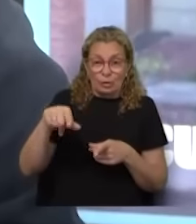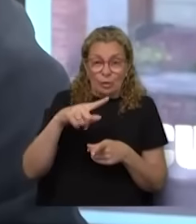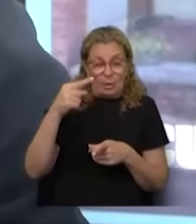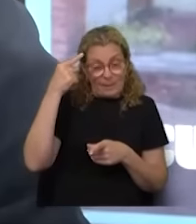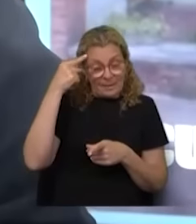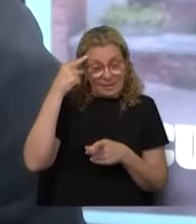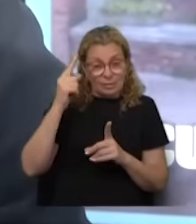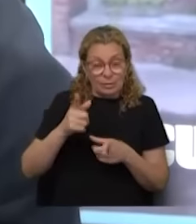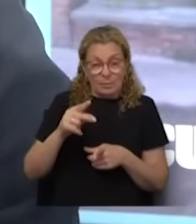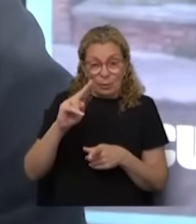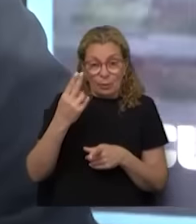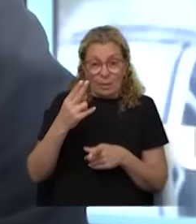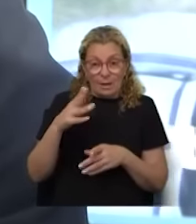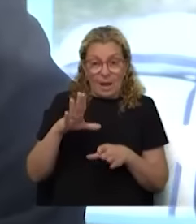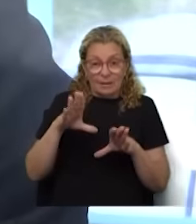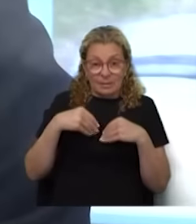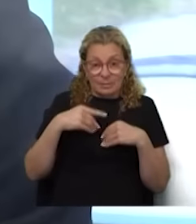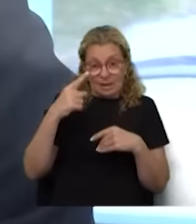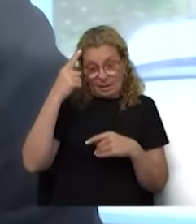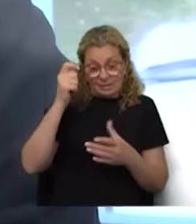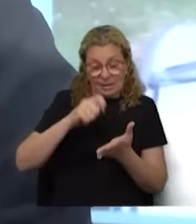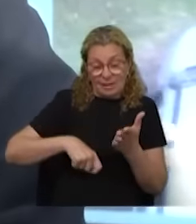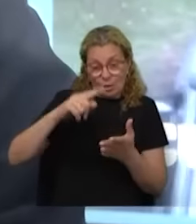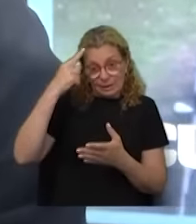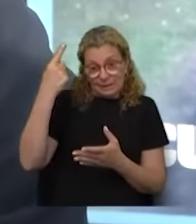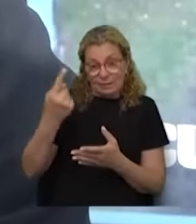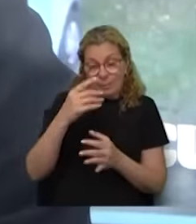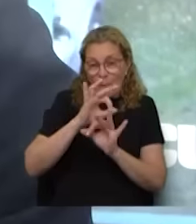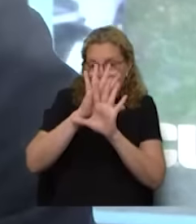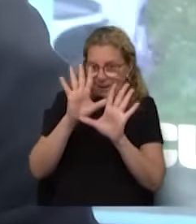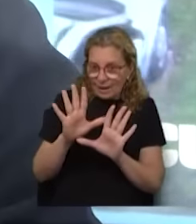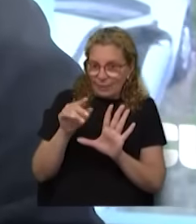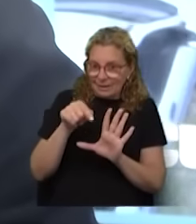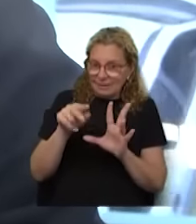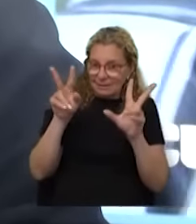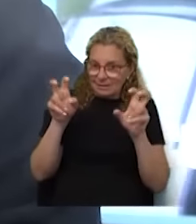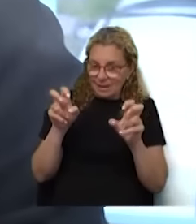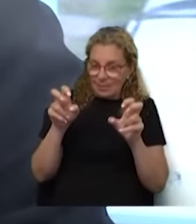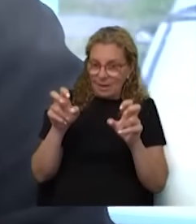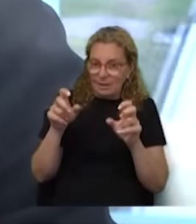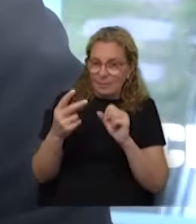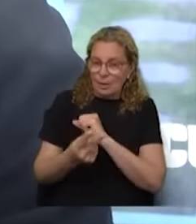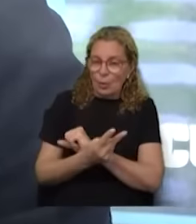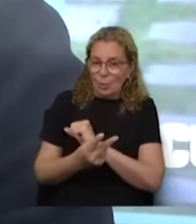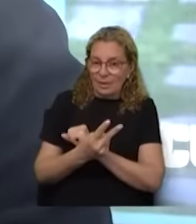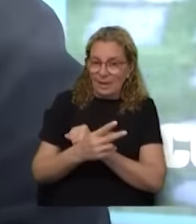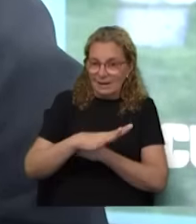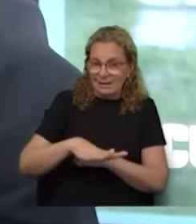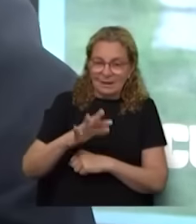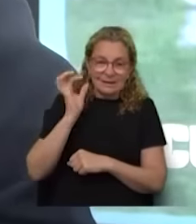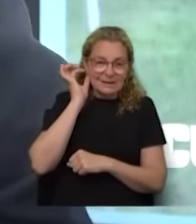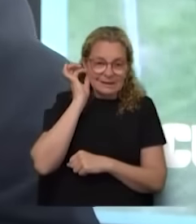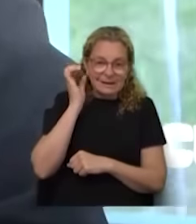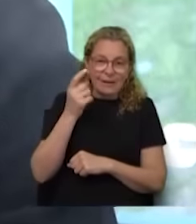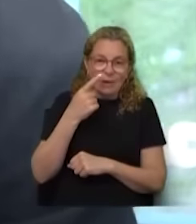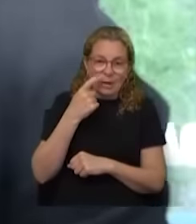pensando que Uruguay adhiere a tratados internacionales que son clarísimos en relación a aspectos de protección de las niñas niños y